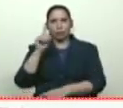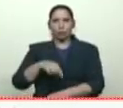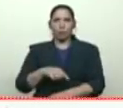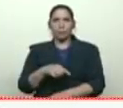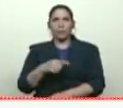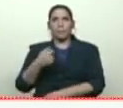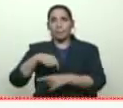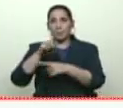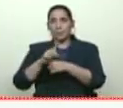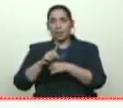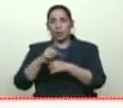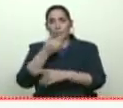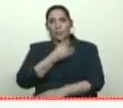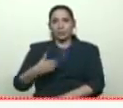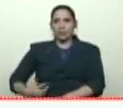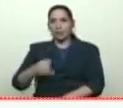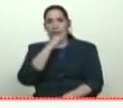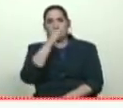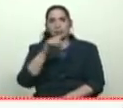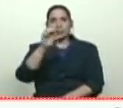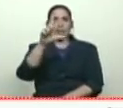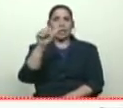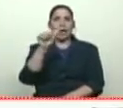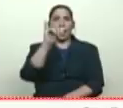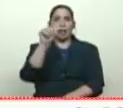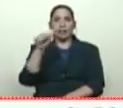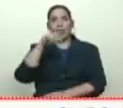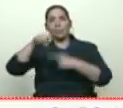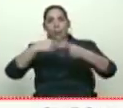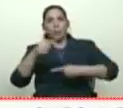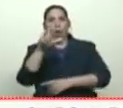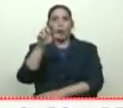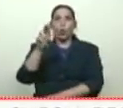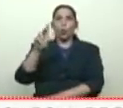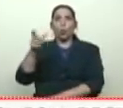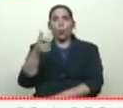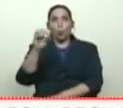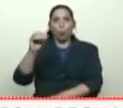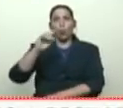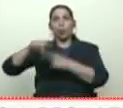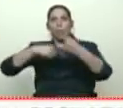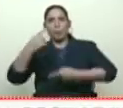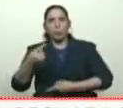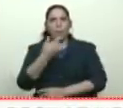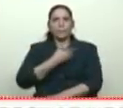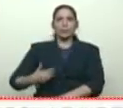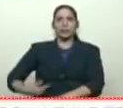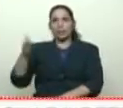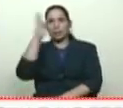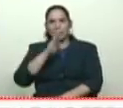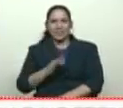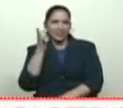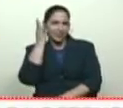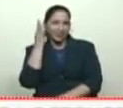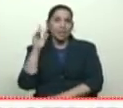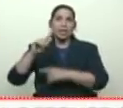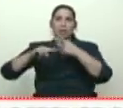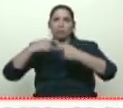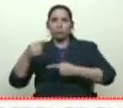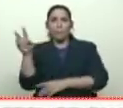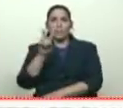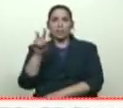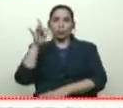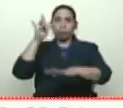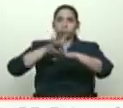al presidente Zelaya, luego al presidente Lugo, luego a Dilma, y no otra cosa está pasando en Venezuela cuando le ponen la